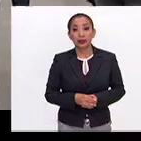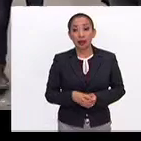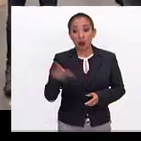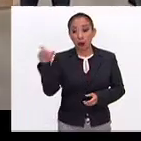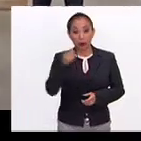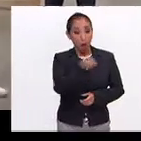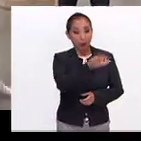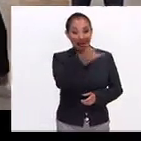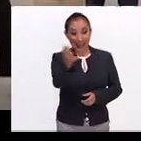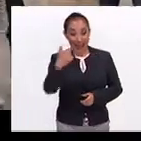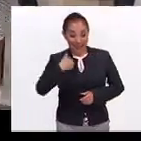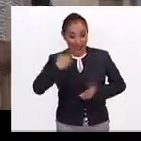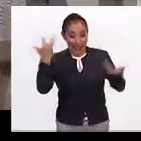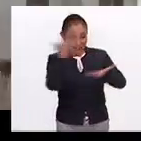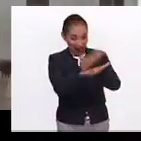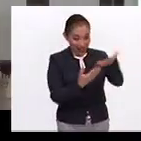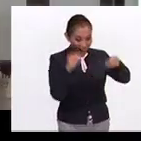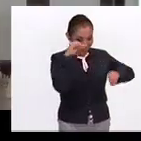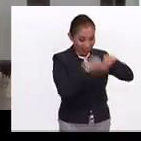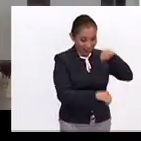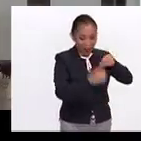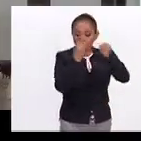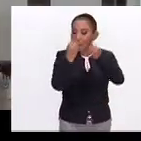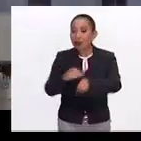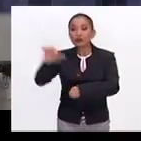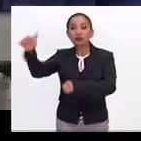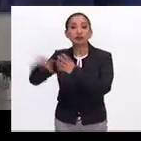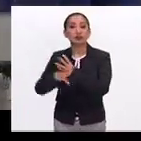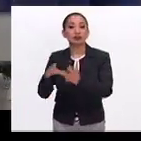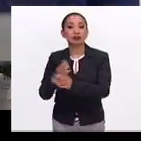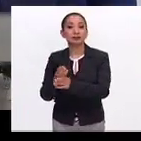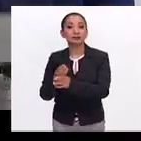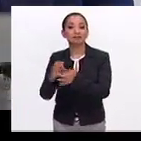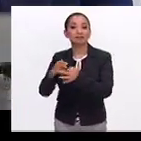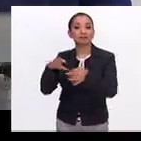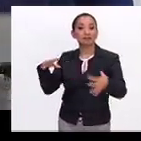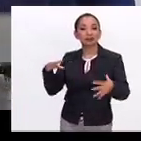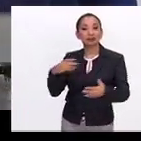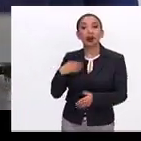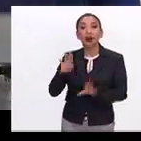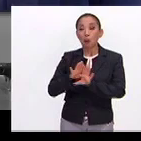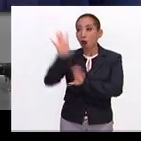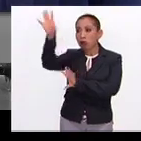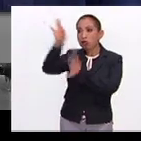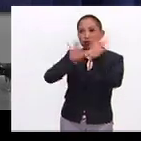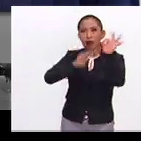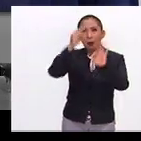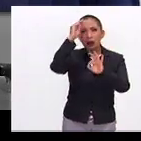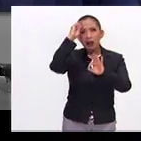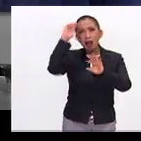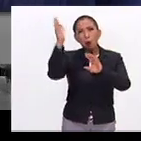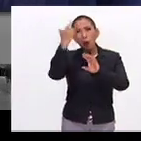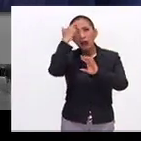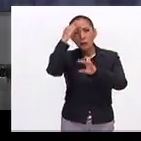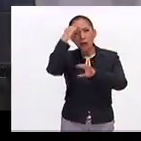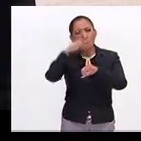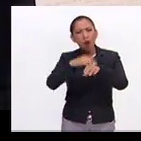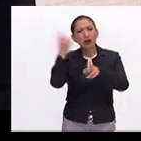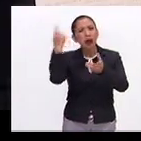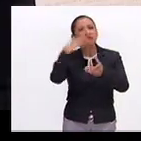Cuando cualquiera crea algo, puedes perder mucho. ¿Recuperar la memoria para qué